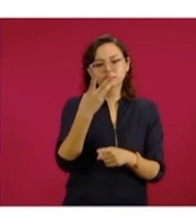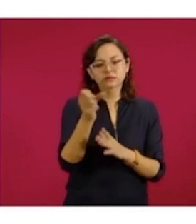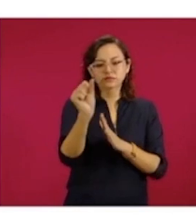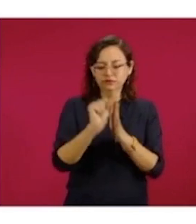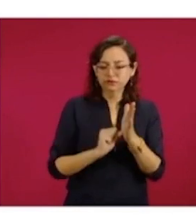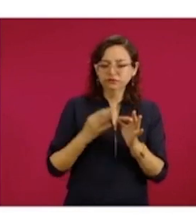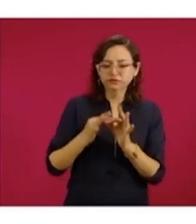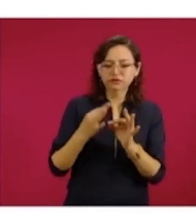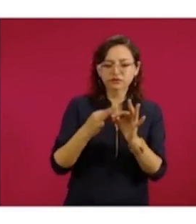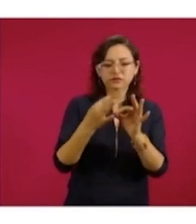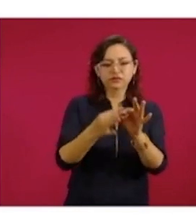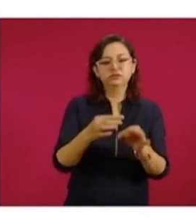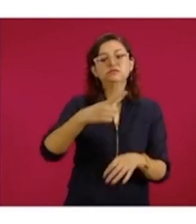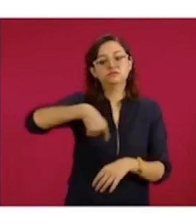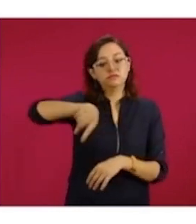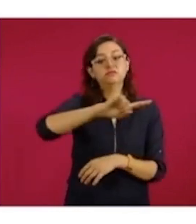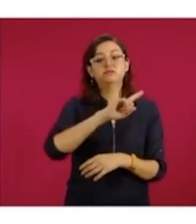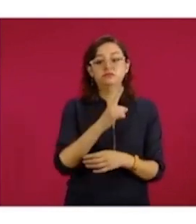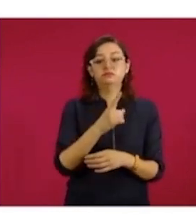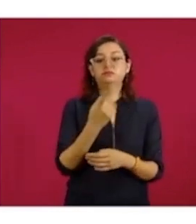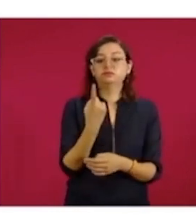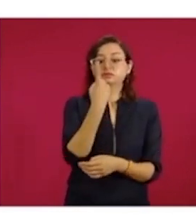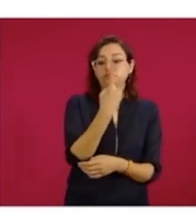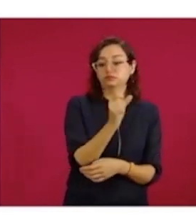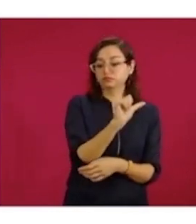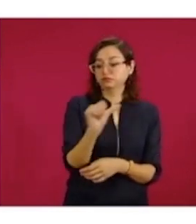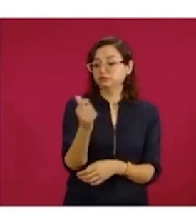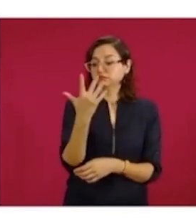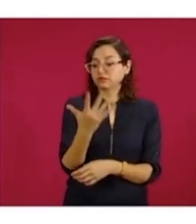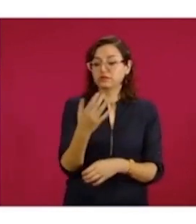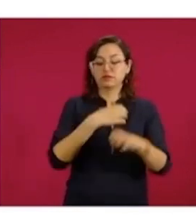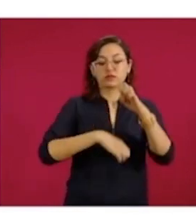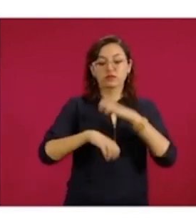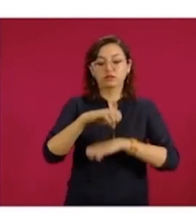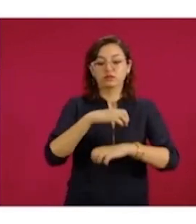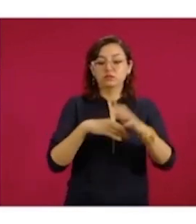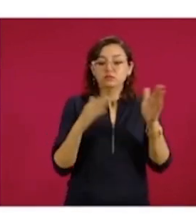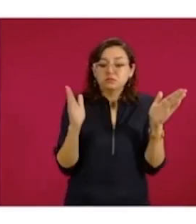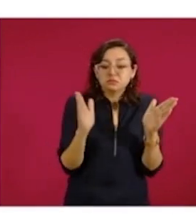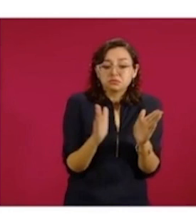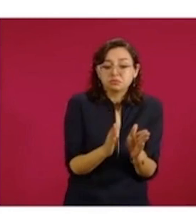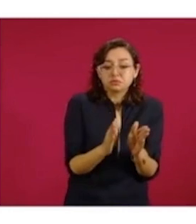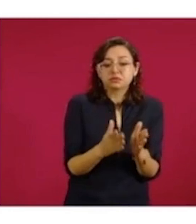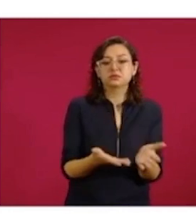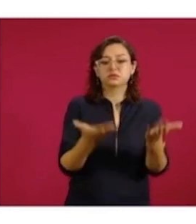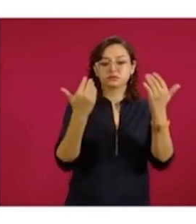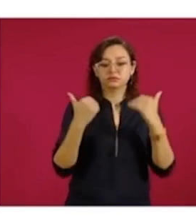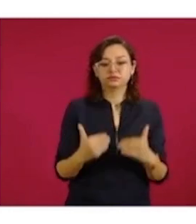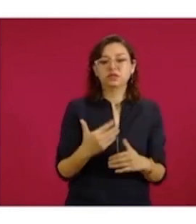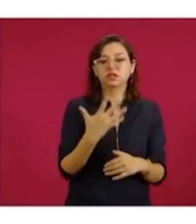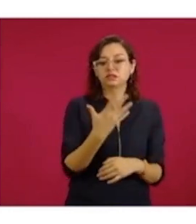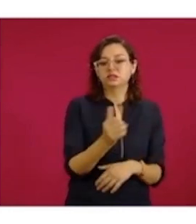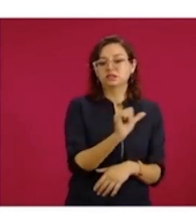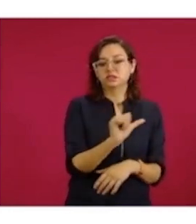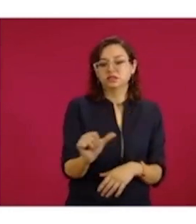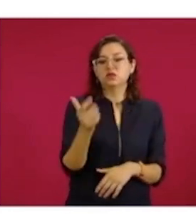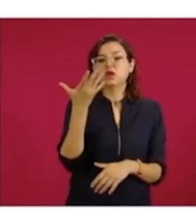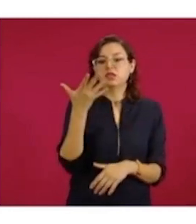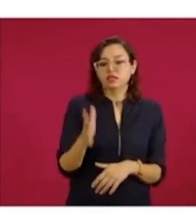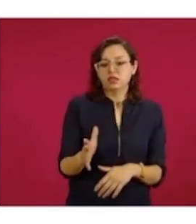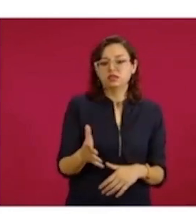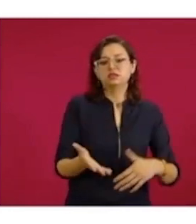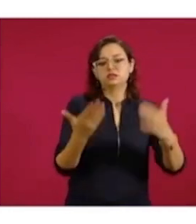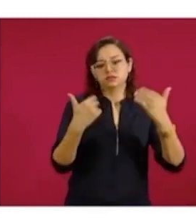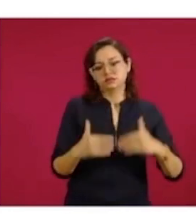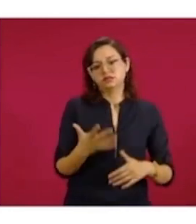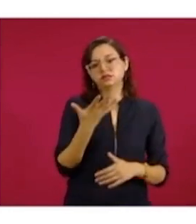2020 fueron ellos, los que tienen de 1 a 5 empleados. Ya de 5 a 10 es el siguiente grupo más grande, y después